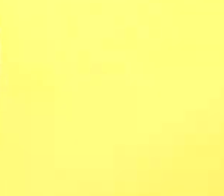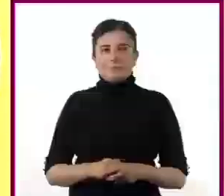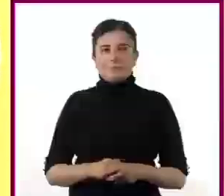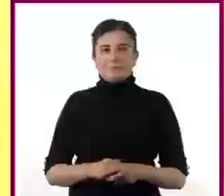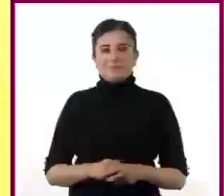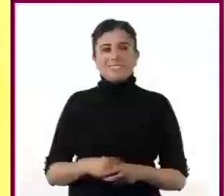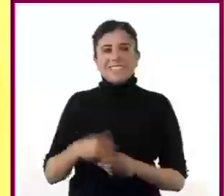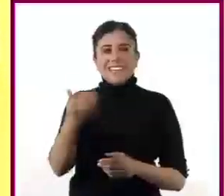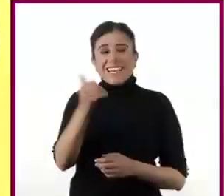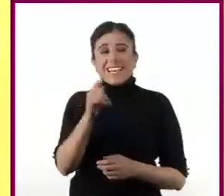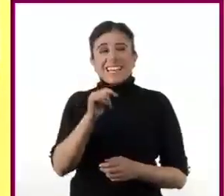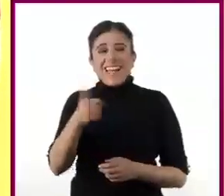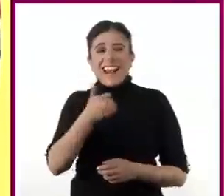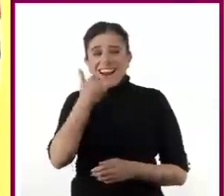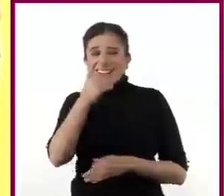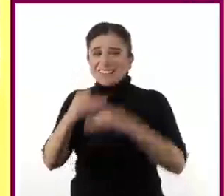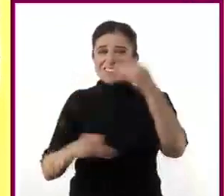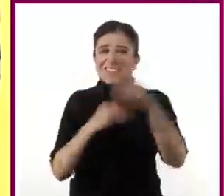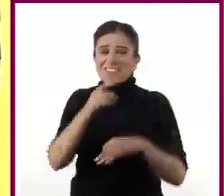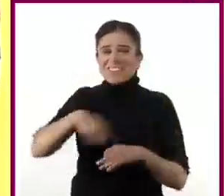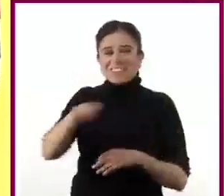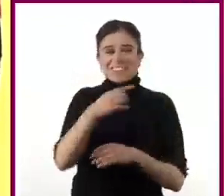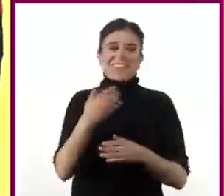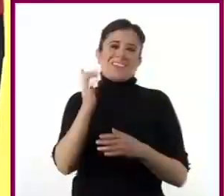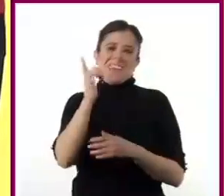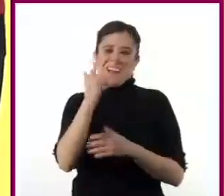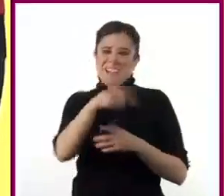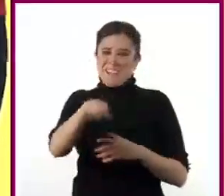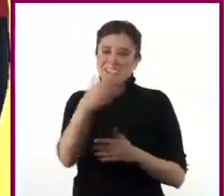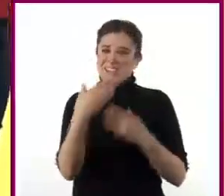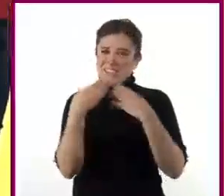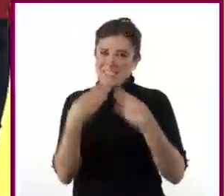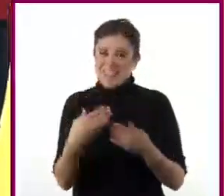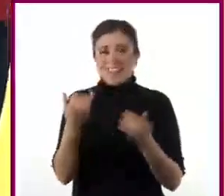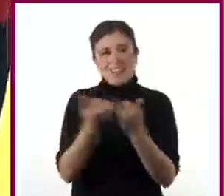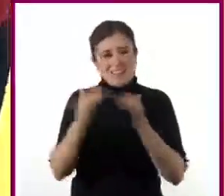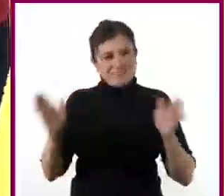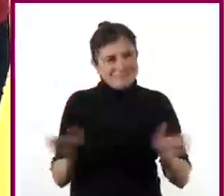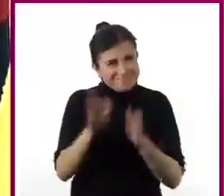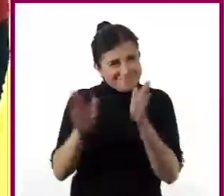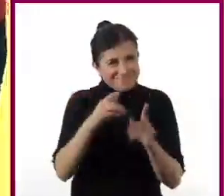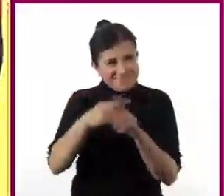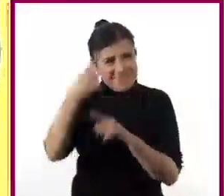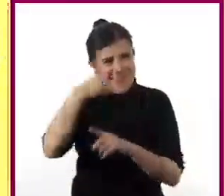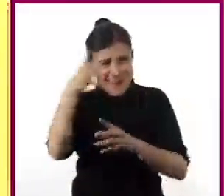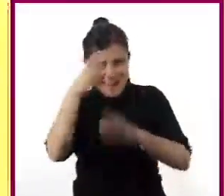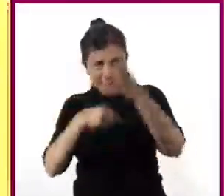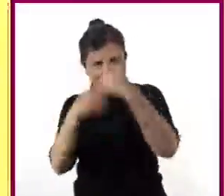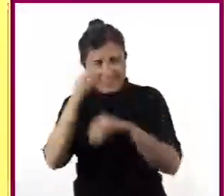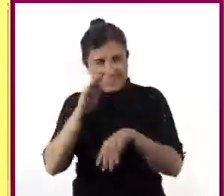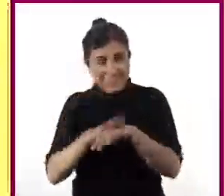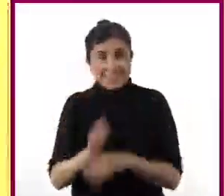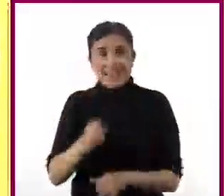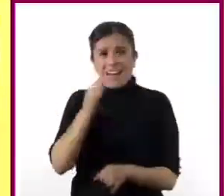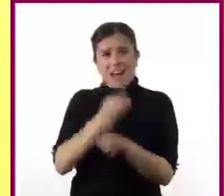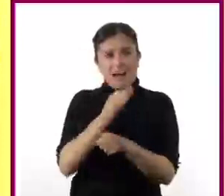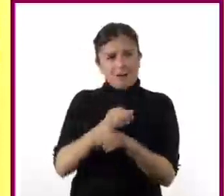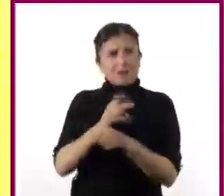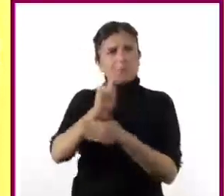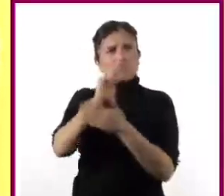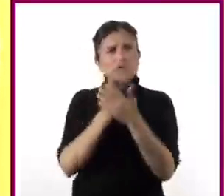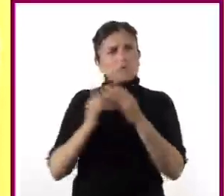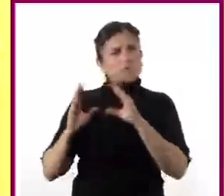¿Qué tal, alumnas y alumnos? Esperamos que estén muy bien y sigan con mucho ánimo para aprender. En esta ocasión, veremos un